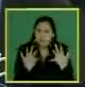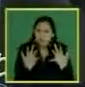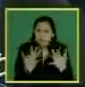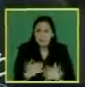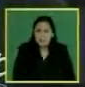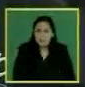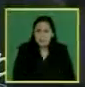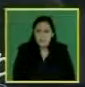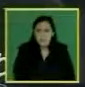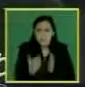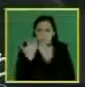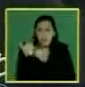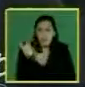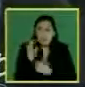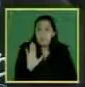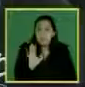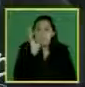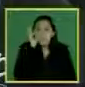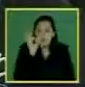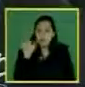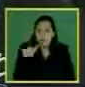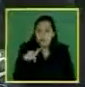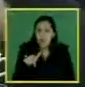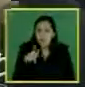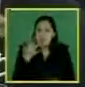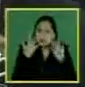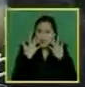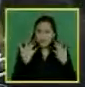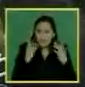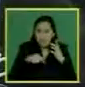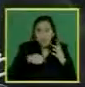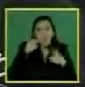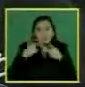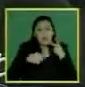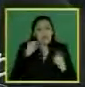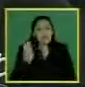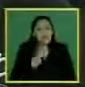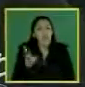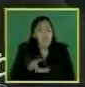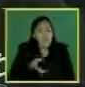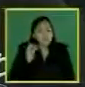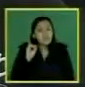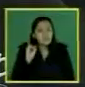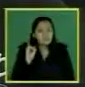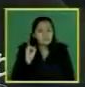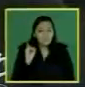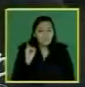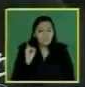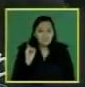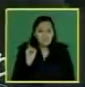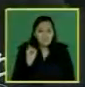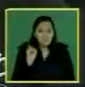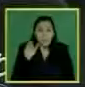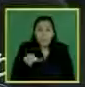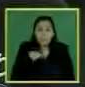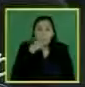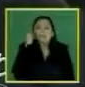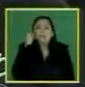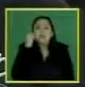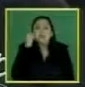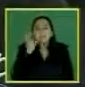hay representantes de esa filosofía, hoy en día hay, incluso en la política venezolana los hay, que son gente que piensa